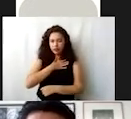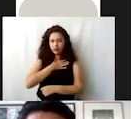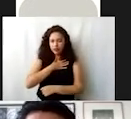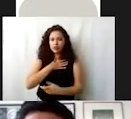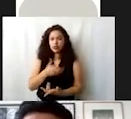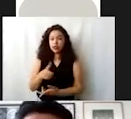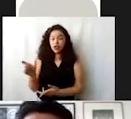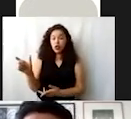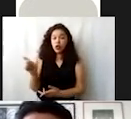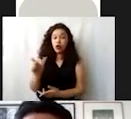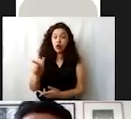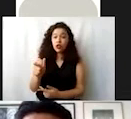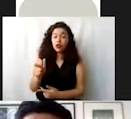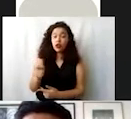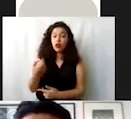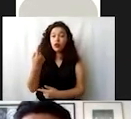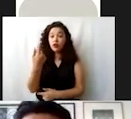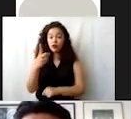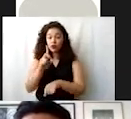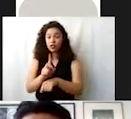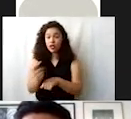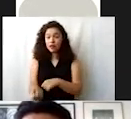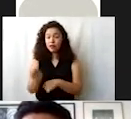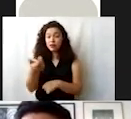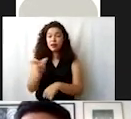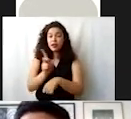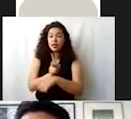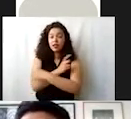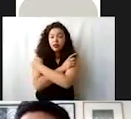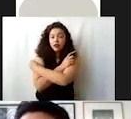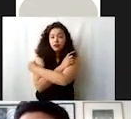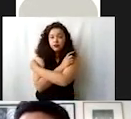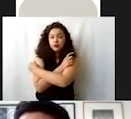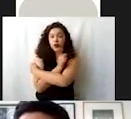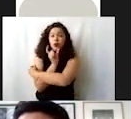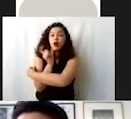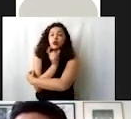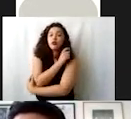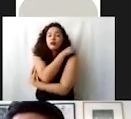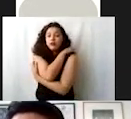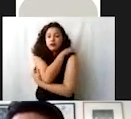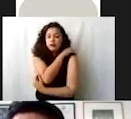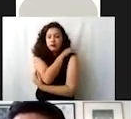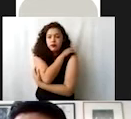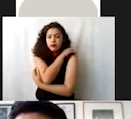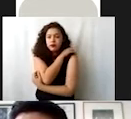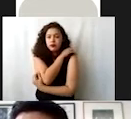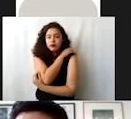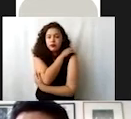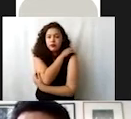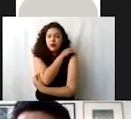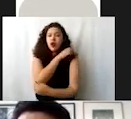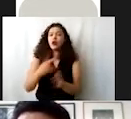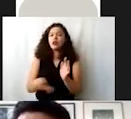el primer día que ya me di por notificado? A ver, nuevamente les pregunto, no